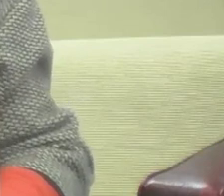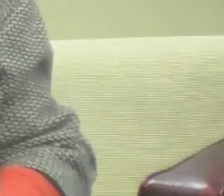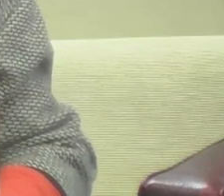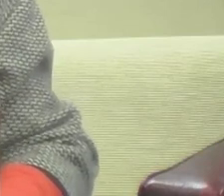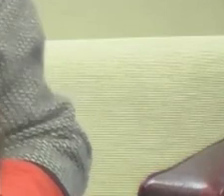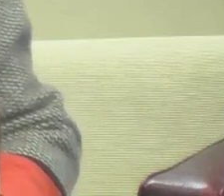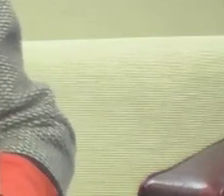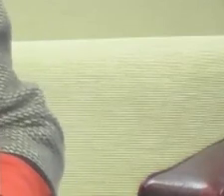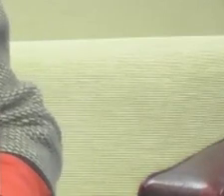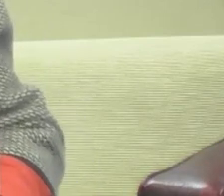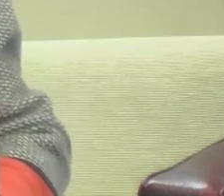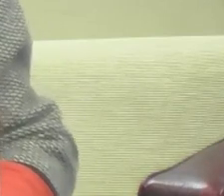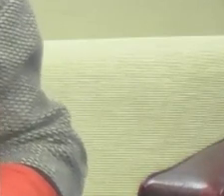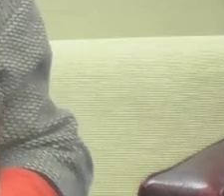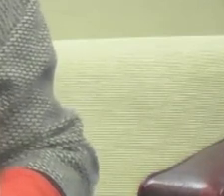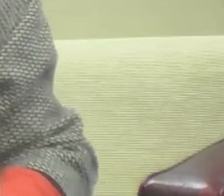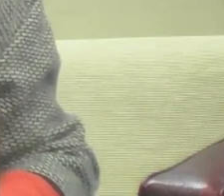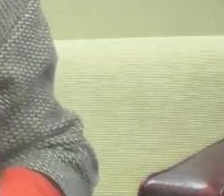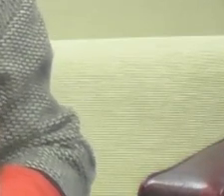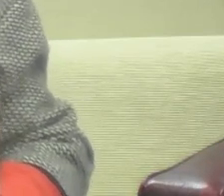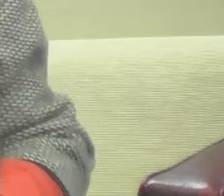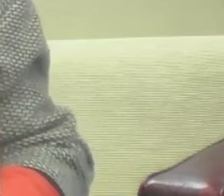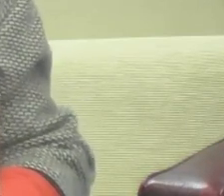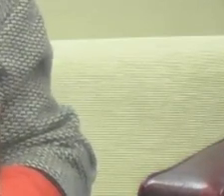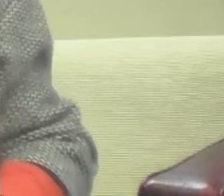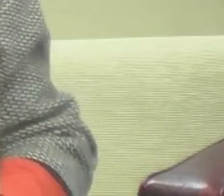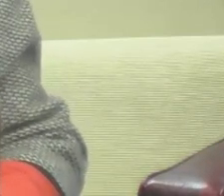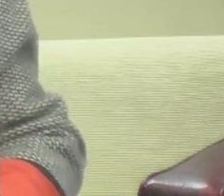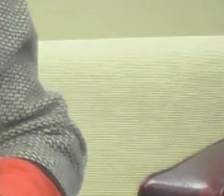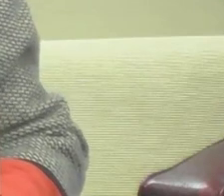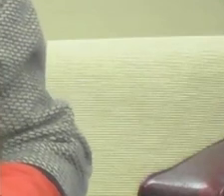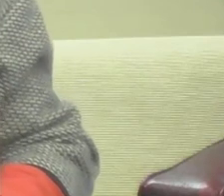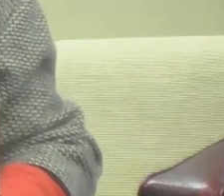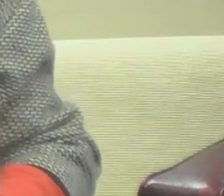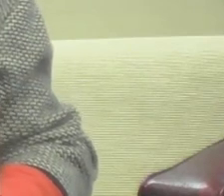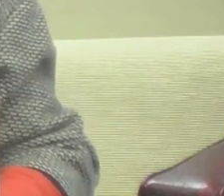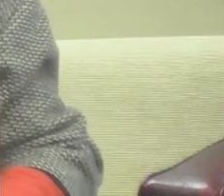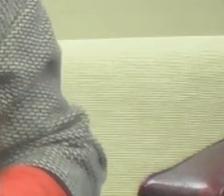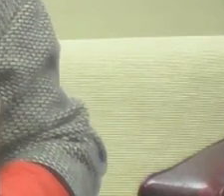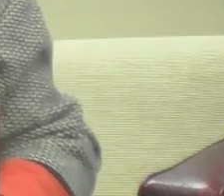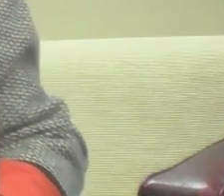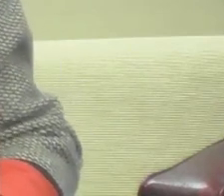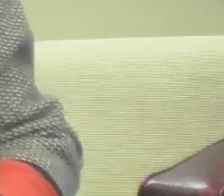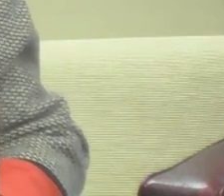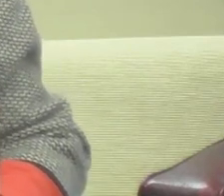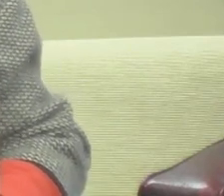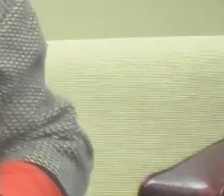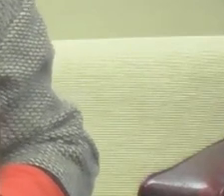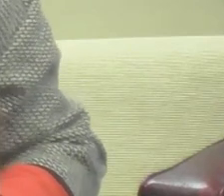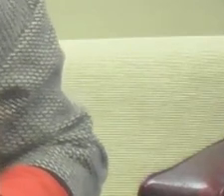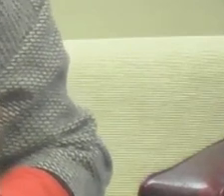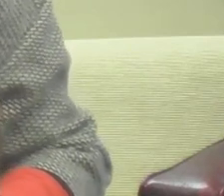que estamos seguramente dando Esta media sanción y que queda lo lo más complejo y difícil en esta